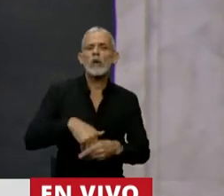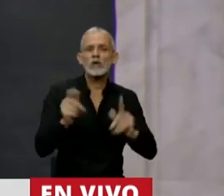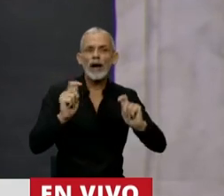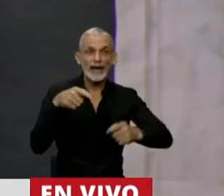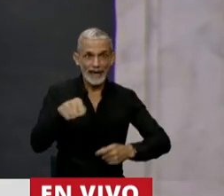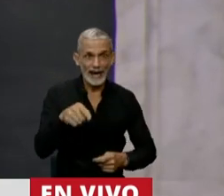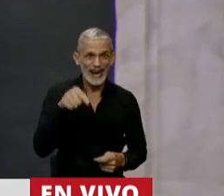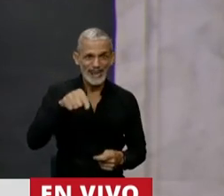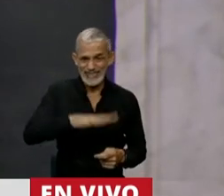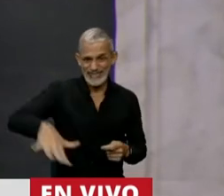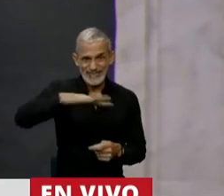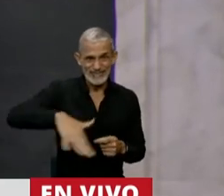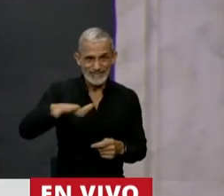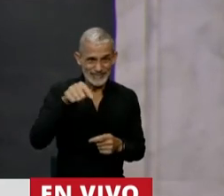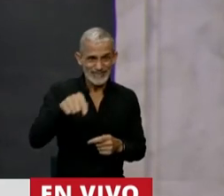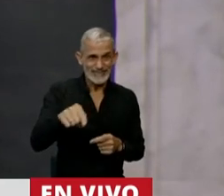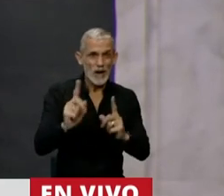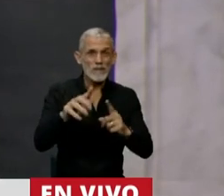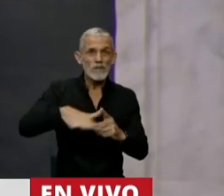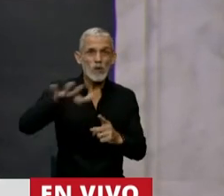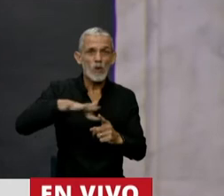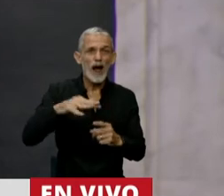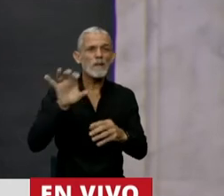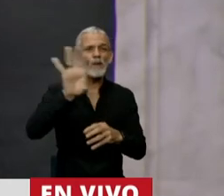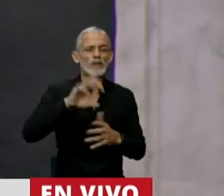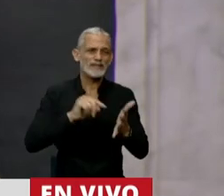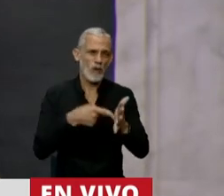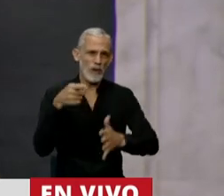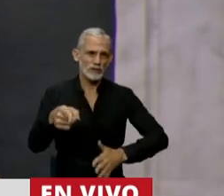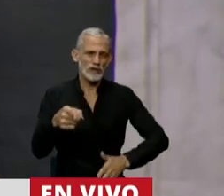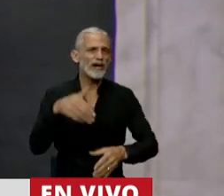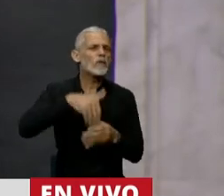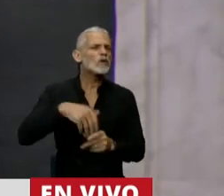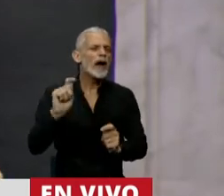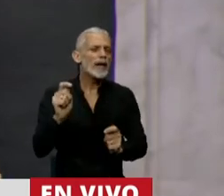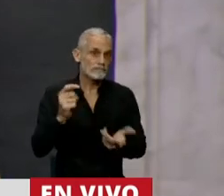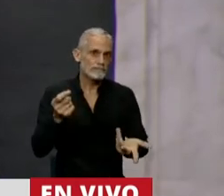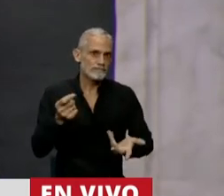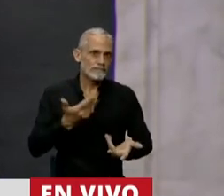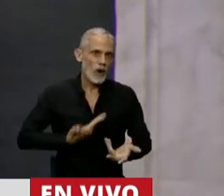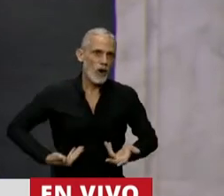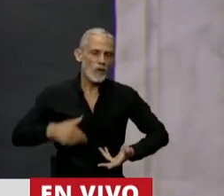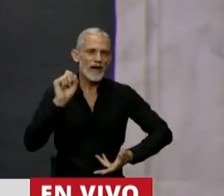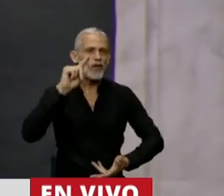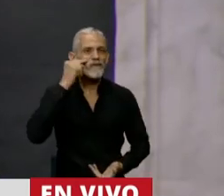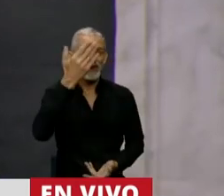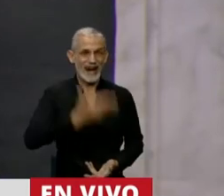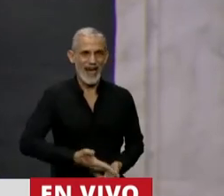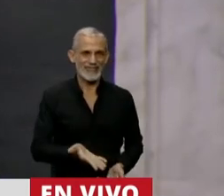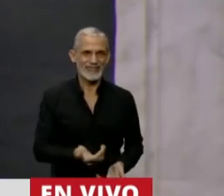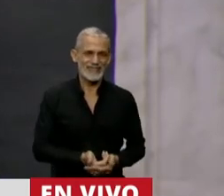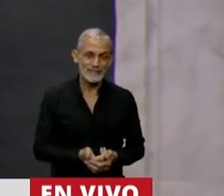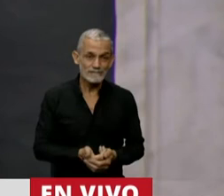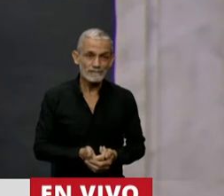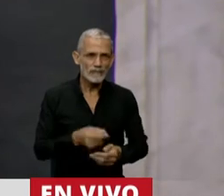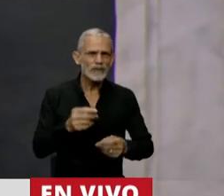allí en la tercera sección electoral de la provincia de Buenos Aires al gobierno de Alberto Fernández.